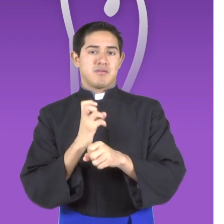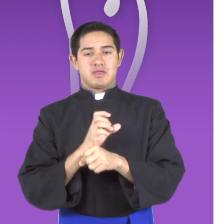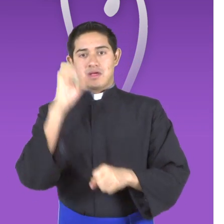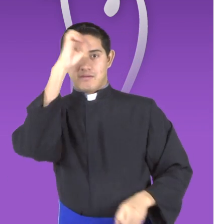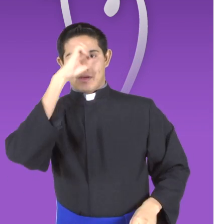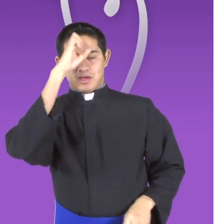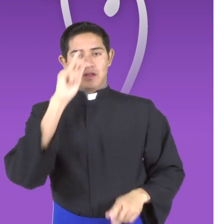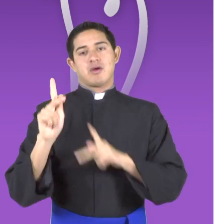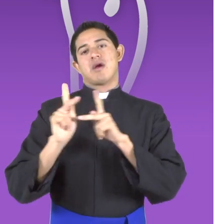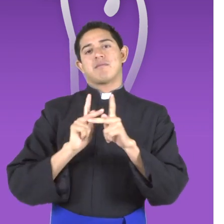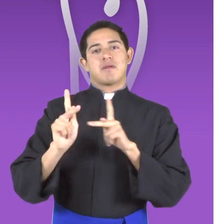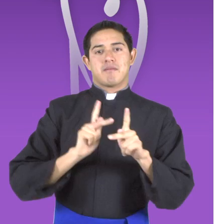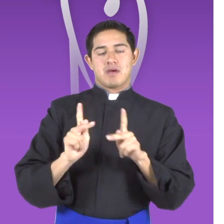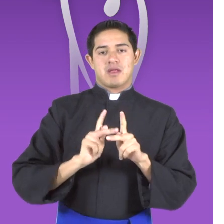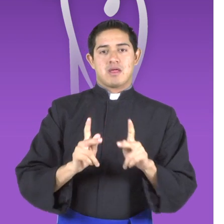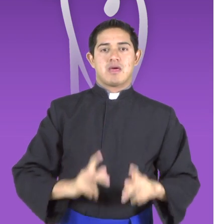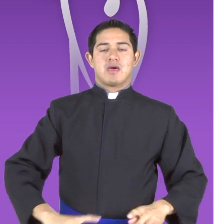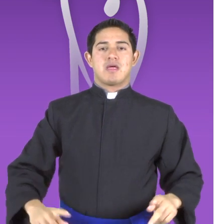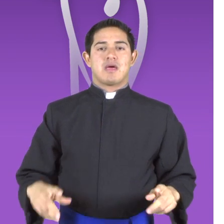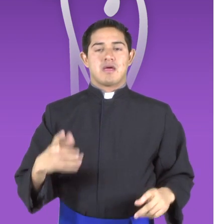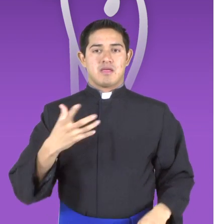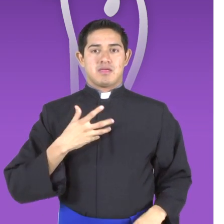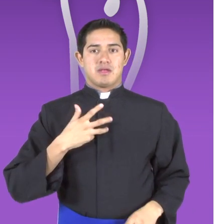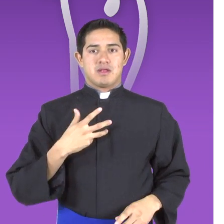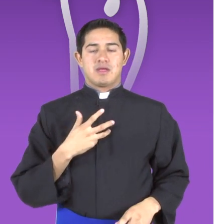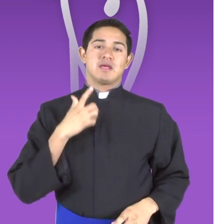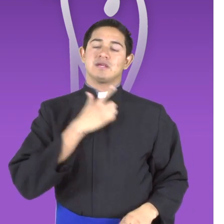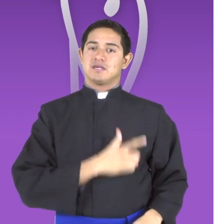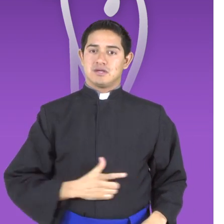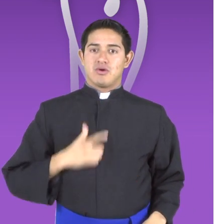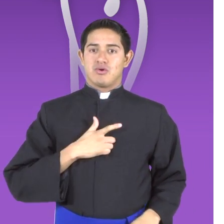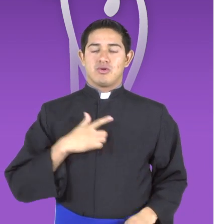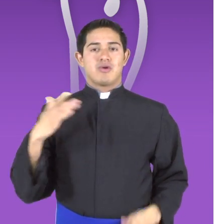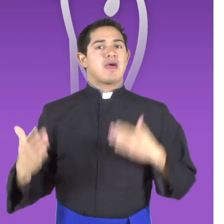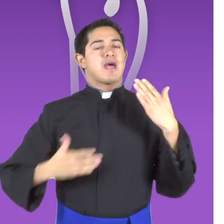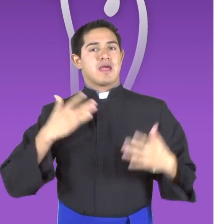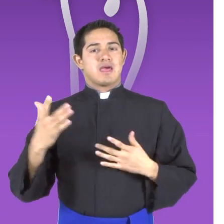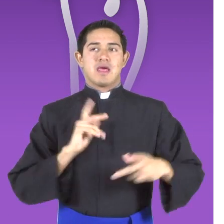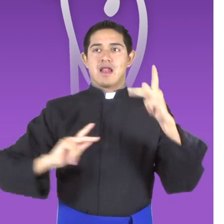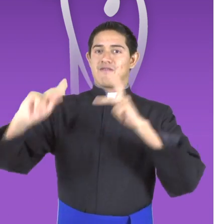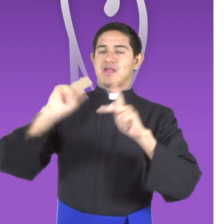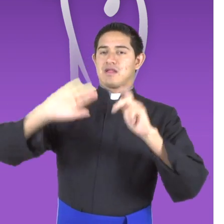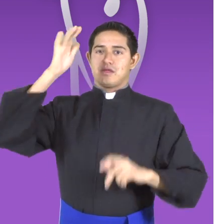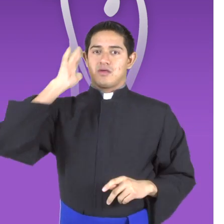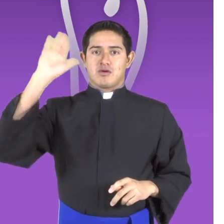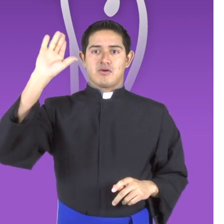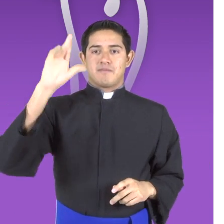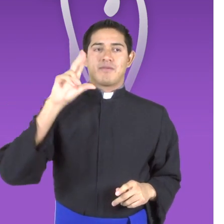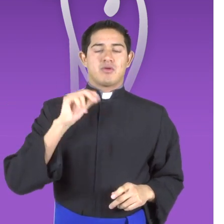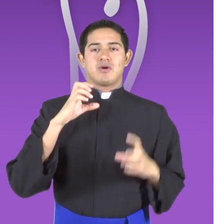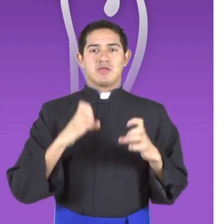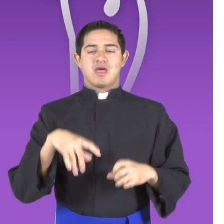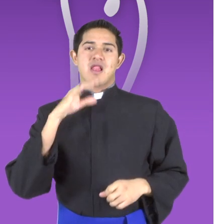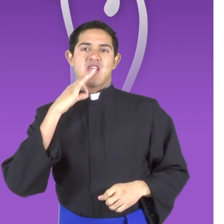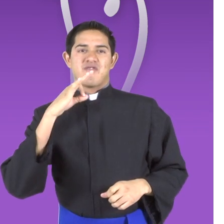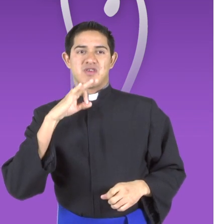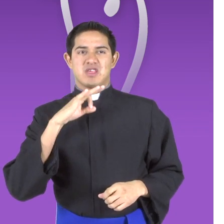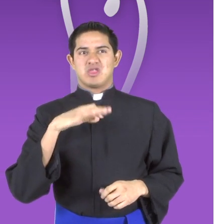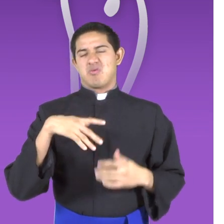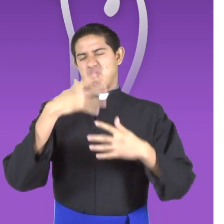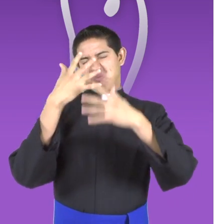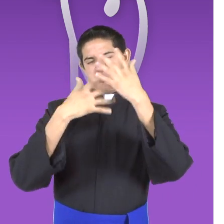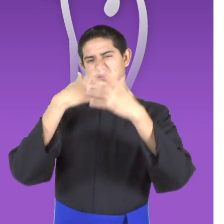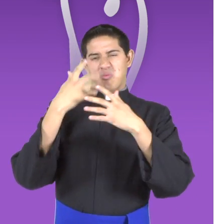el Evangelio a prepararnos, a vivir con ansias, con entusiasmo, esa venida del Señor. No llegar a la fiesta